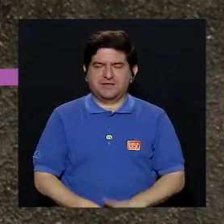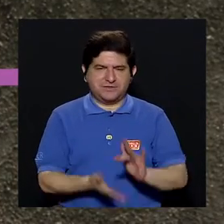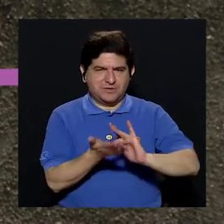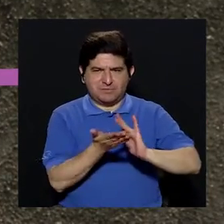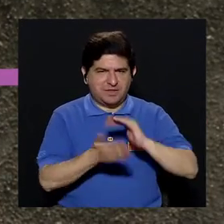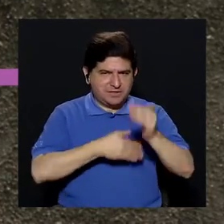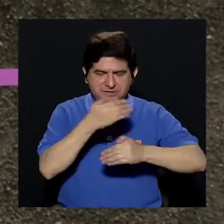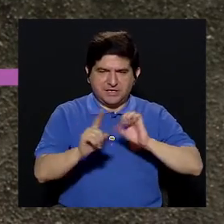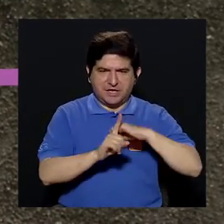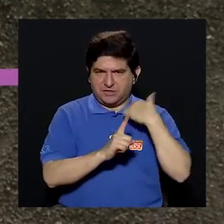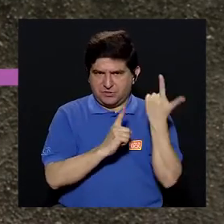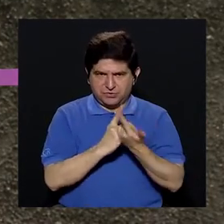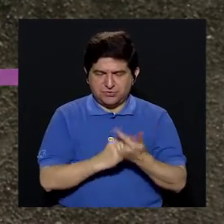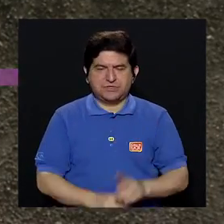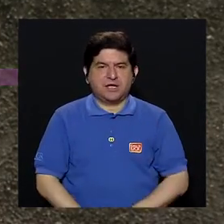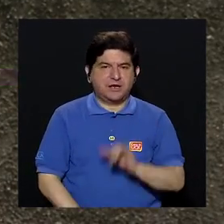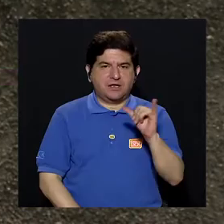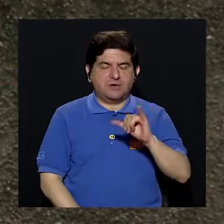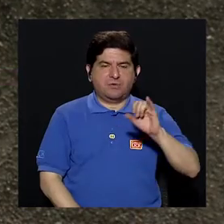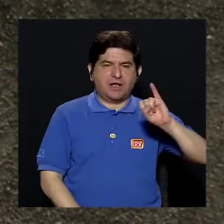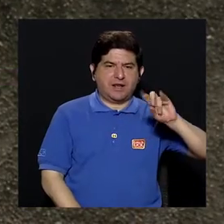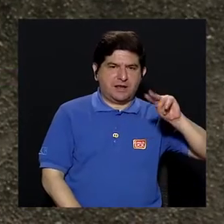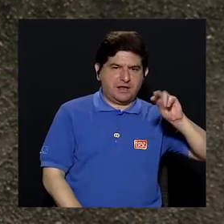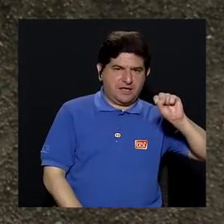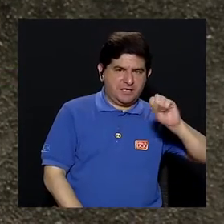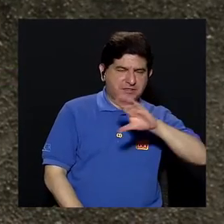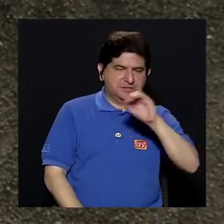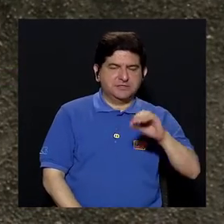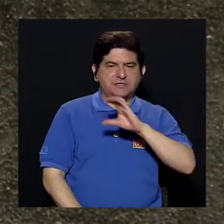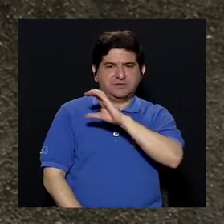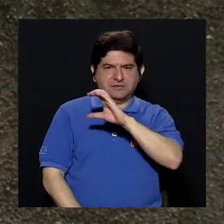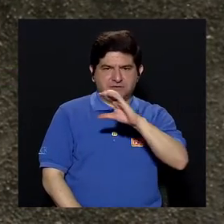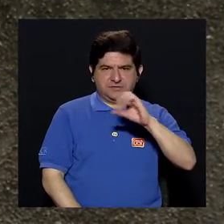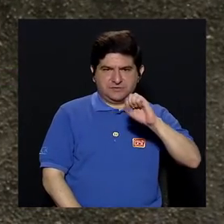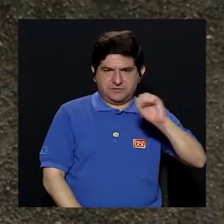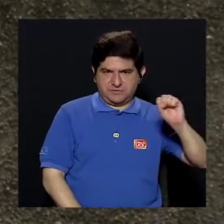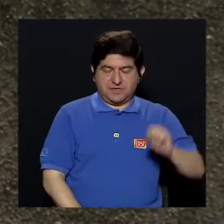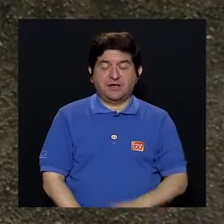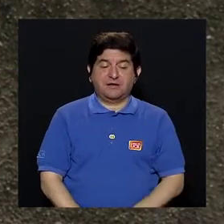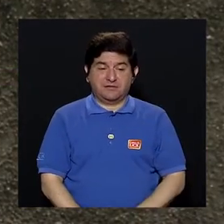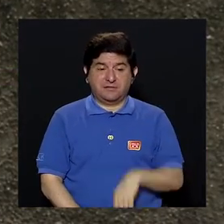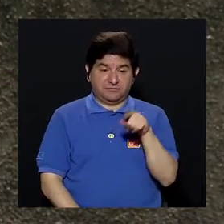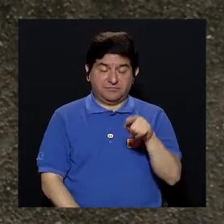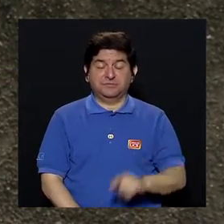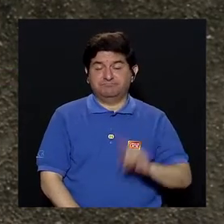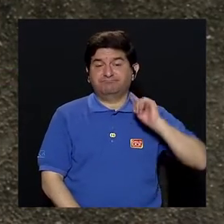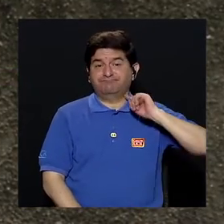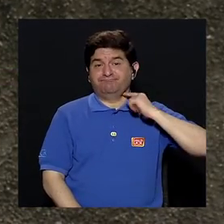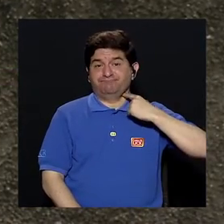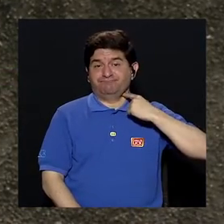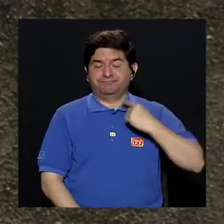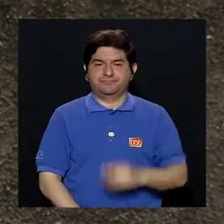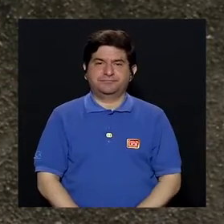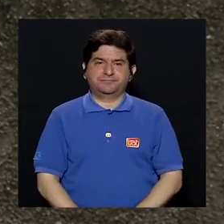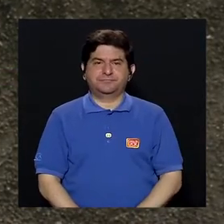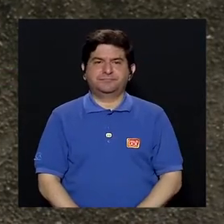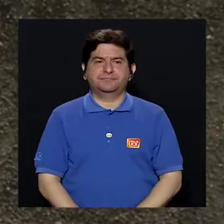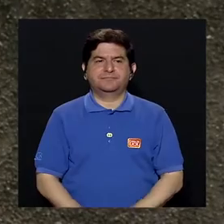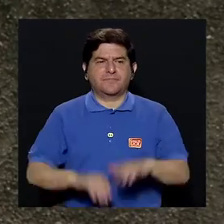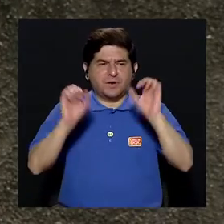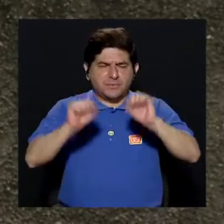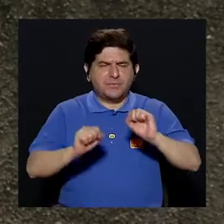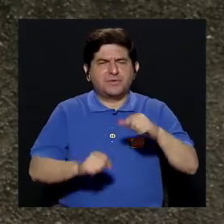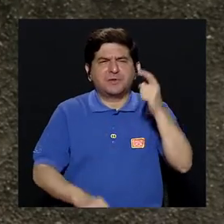medicina socializada, tanto la del Instituto Nacional de Seguros como la del Seguro Social, pues tiene un costo alto.